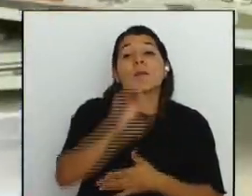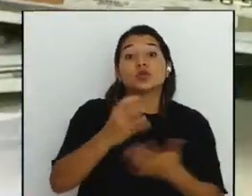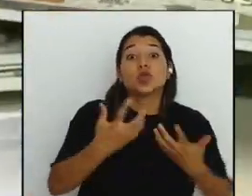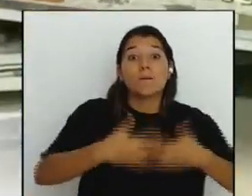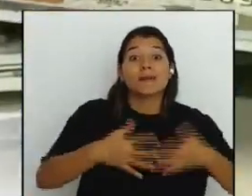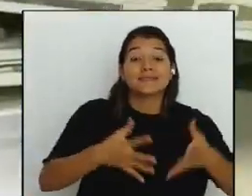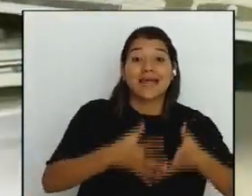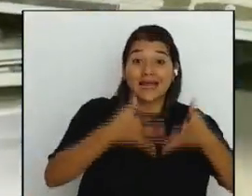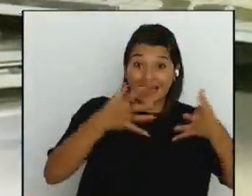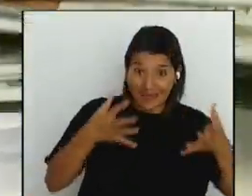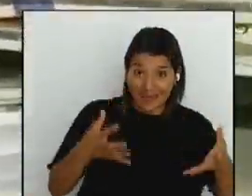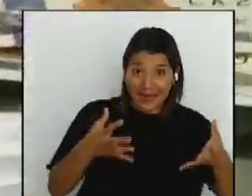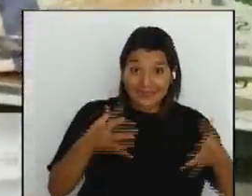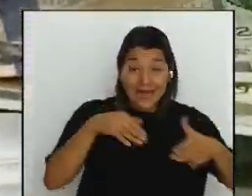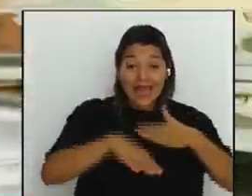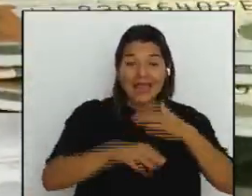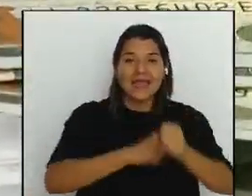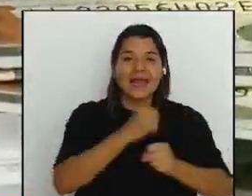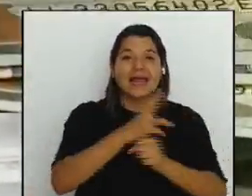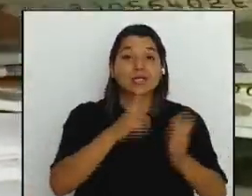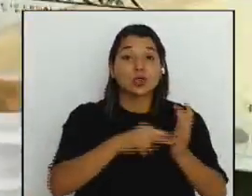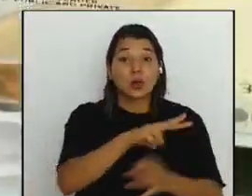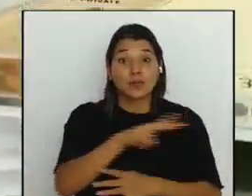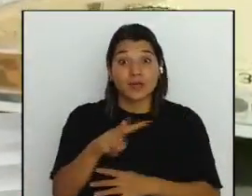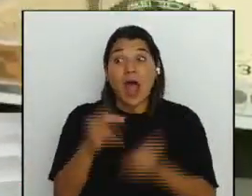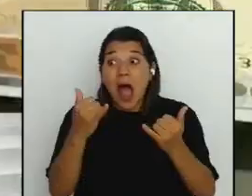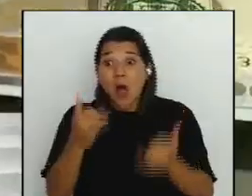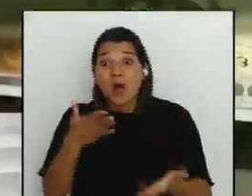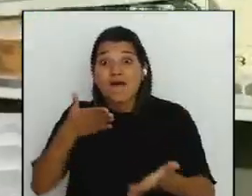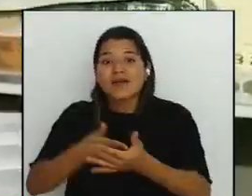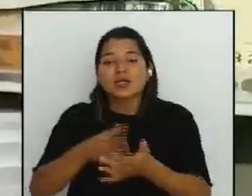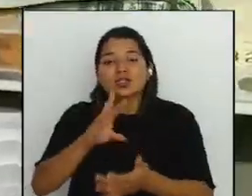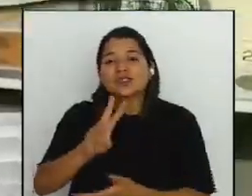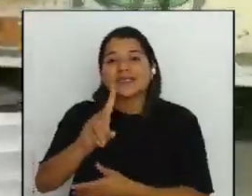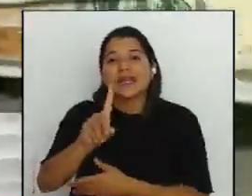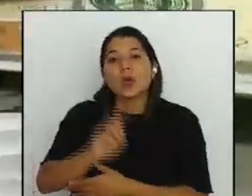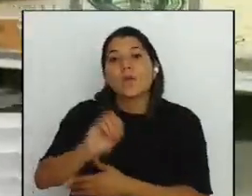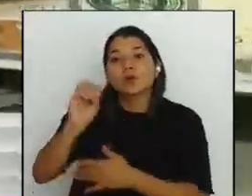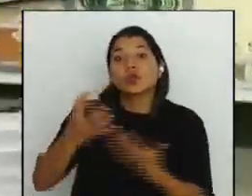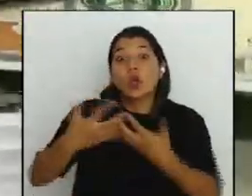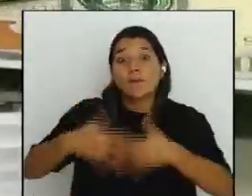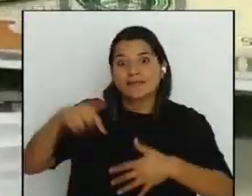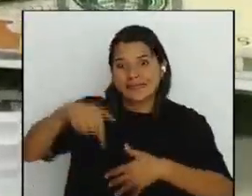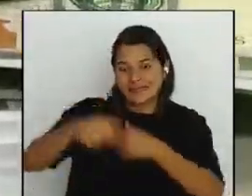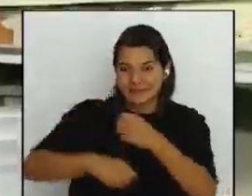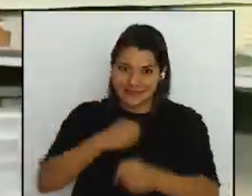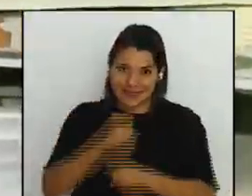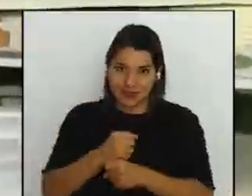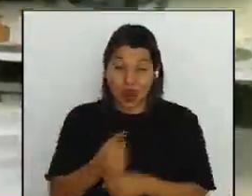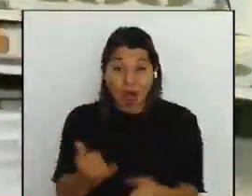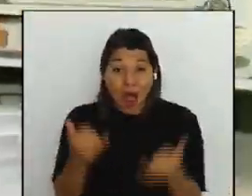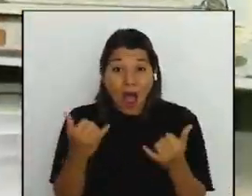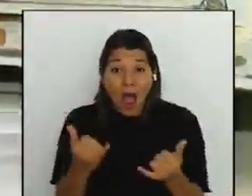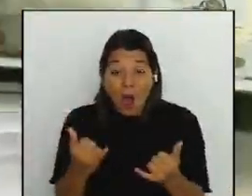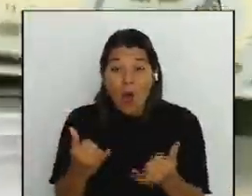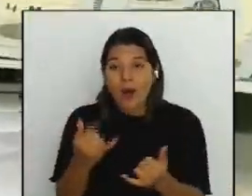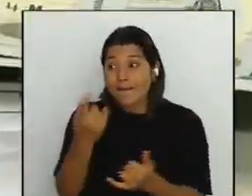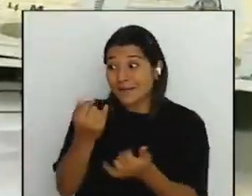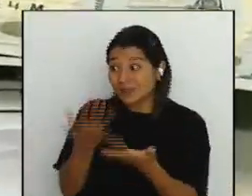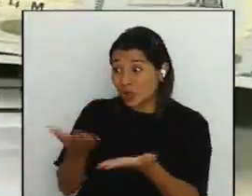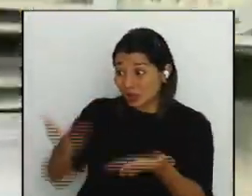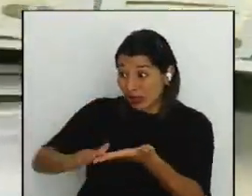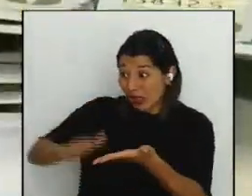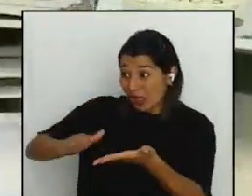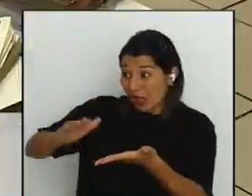en el 2022 a impactar a un 61% en este año. Actualmente la inflación ya se mantiene controlada, sin embargo